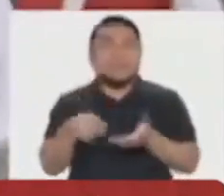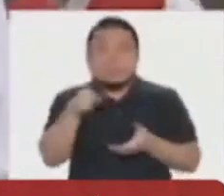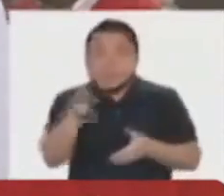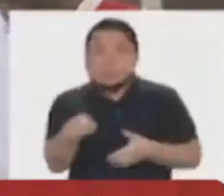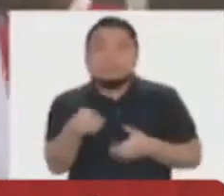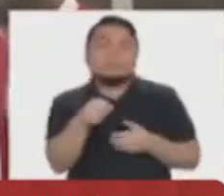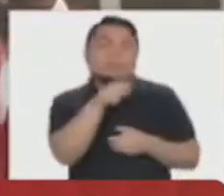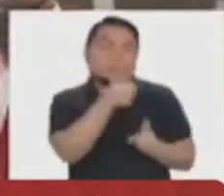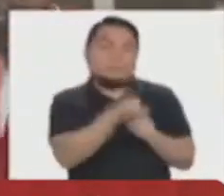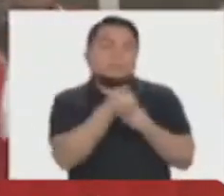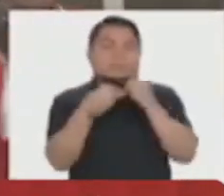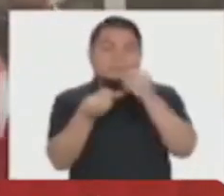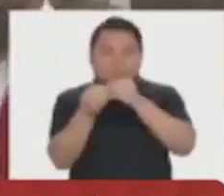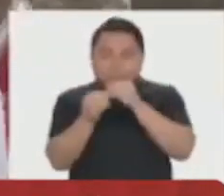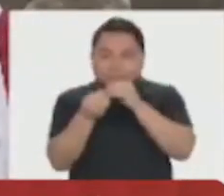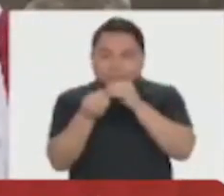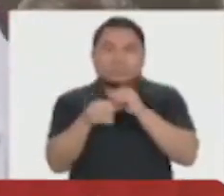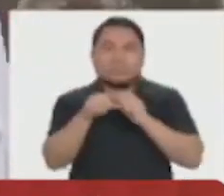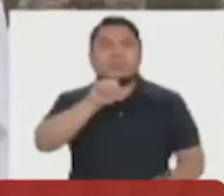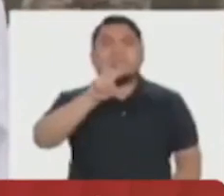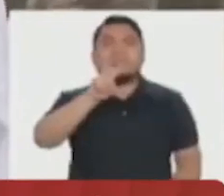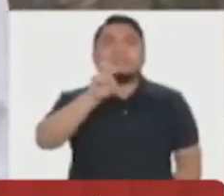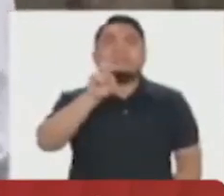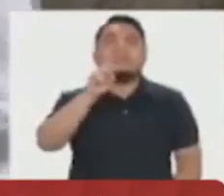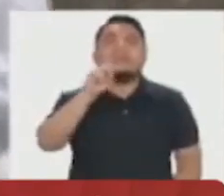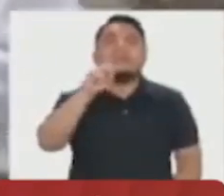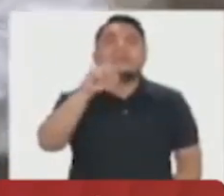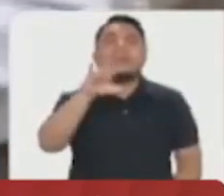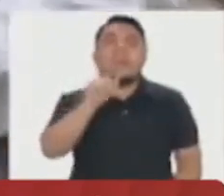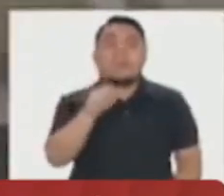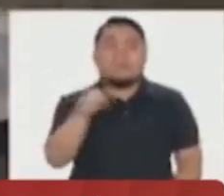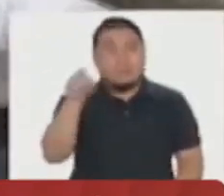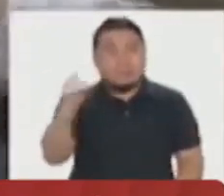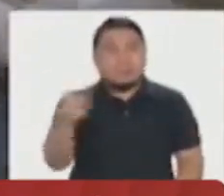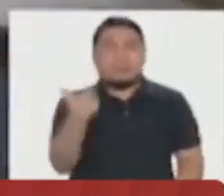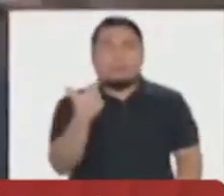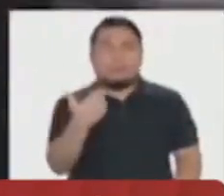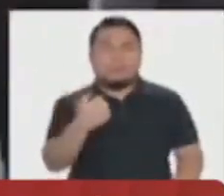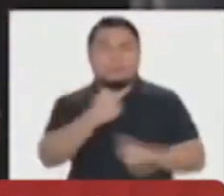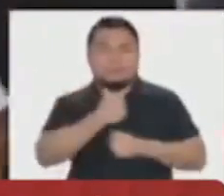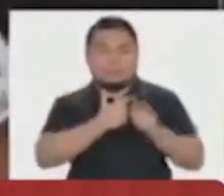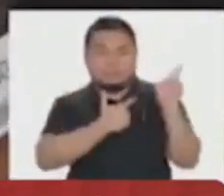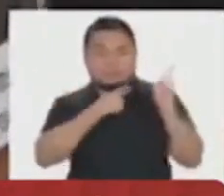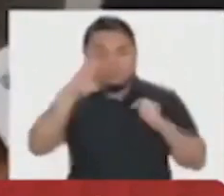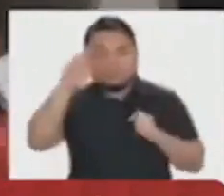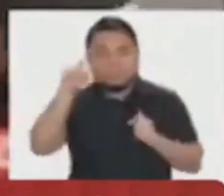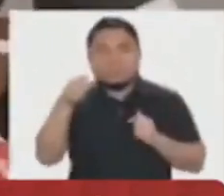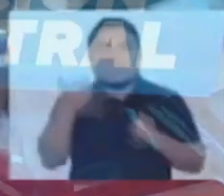prototipo de respirador artificial, cuyo costo podría ascender a 25.000 soles.